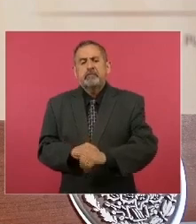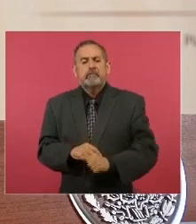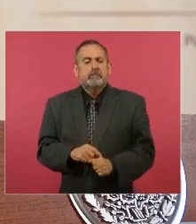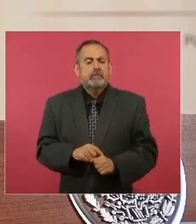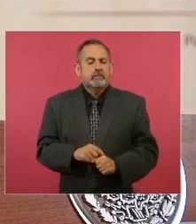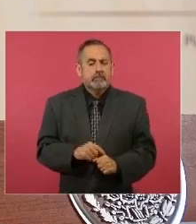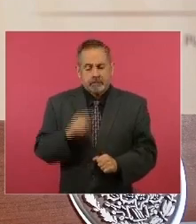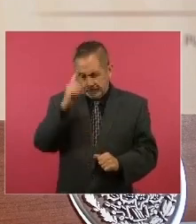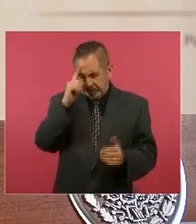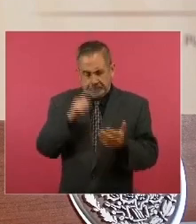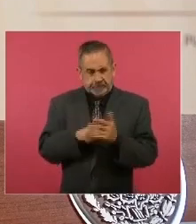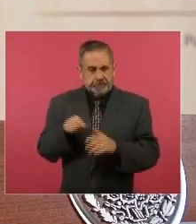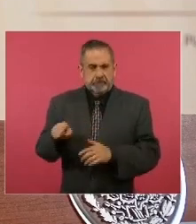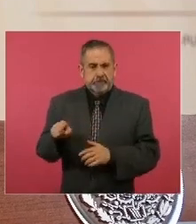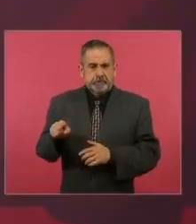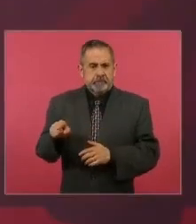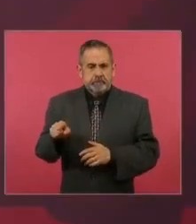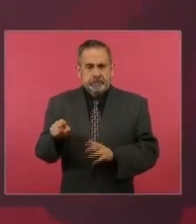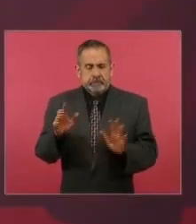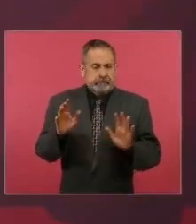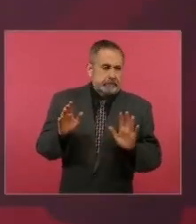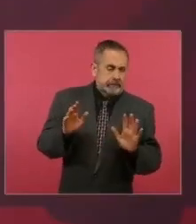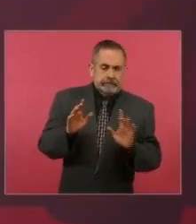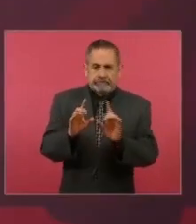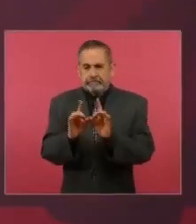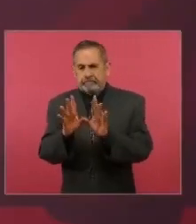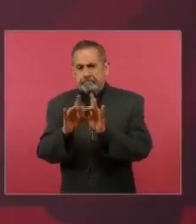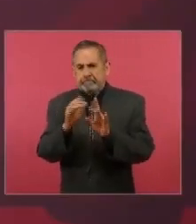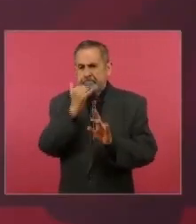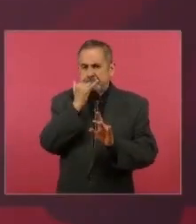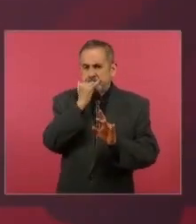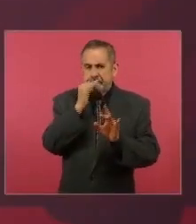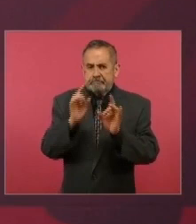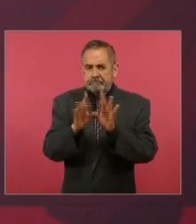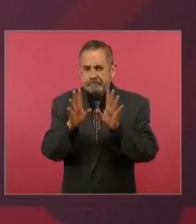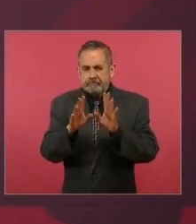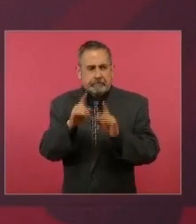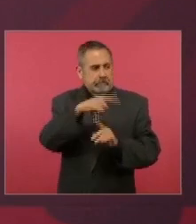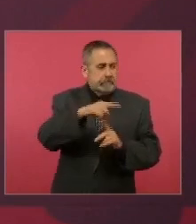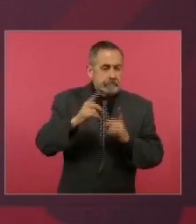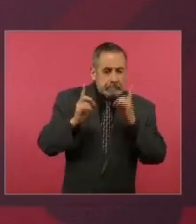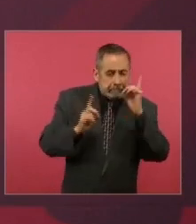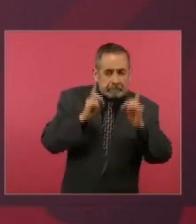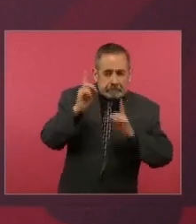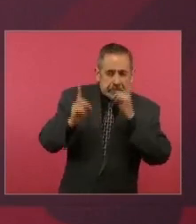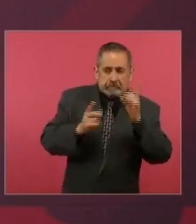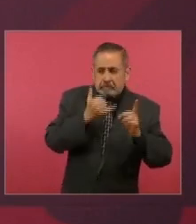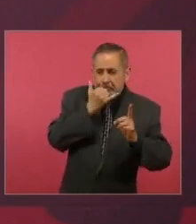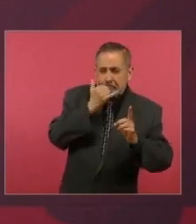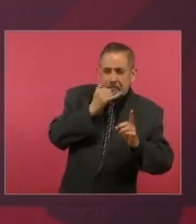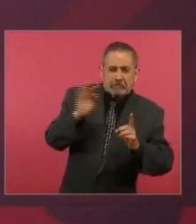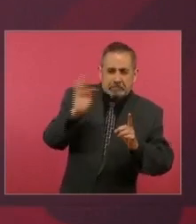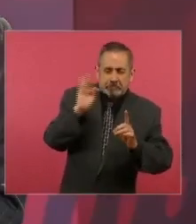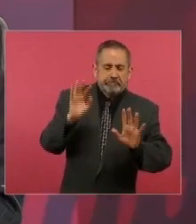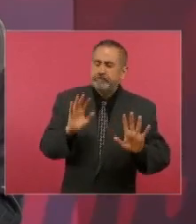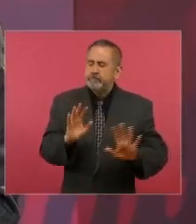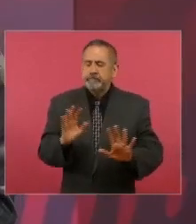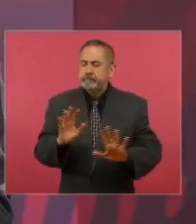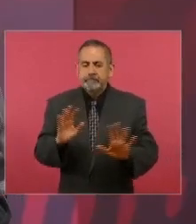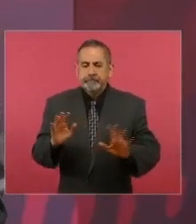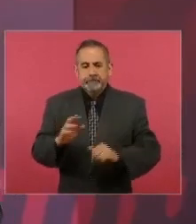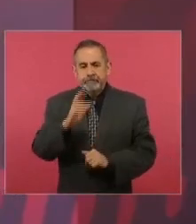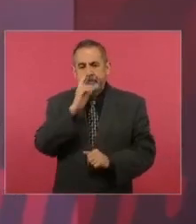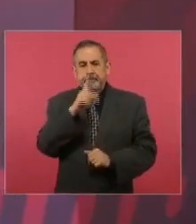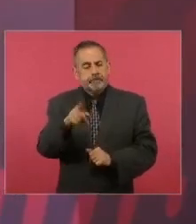datos personales y esa es la interpretación, o sea, no hay por dónde darle vueltas. Es una falta a los principios y